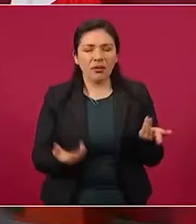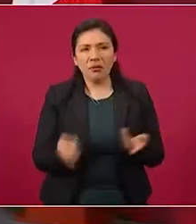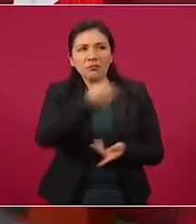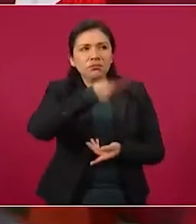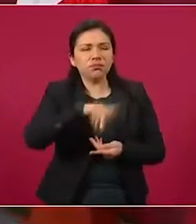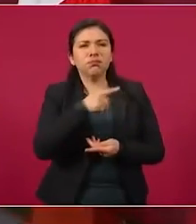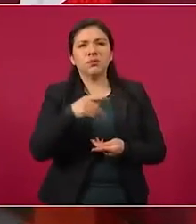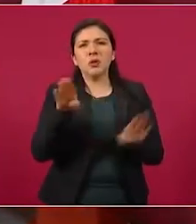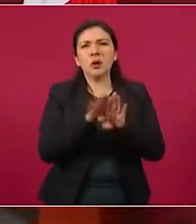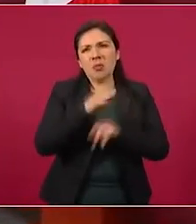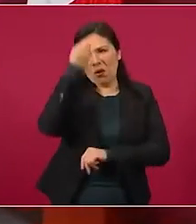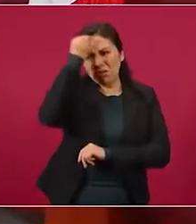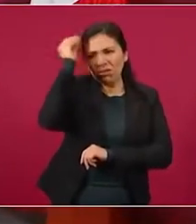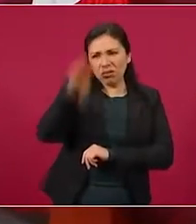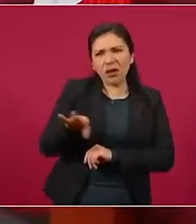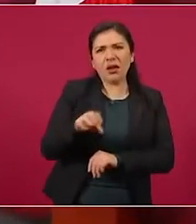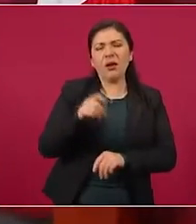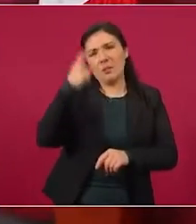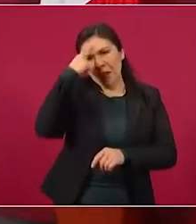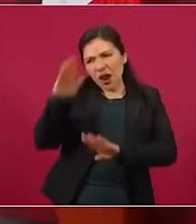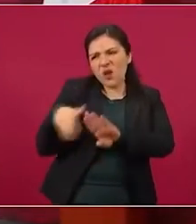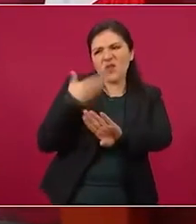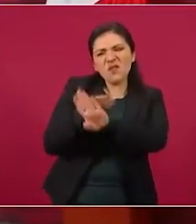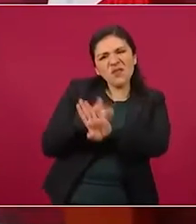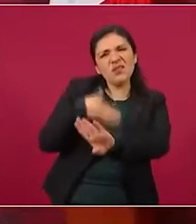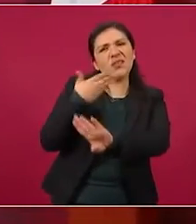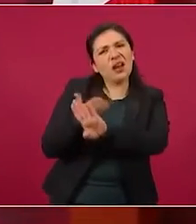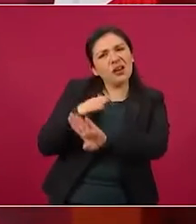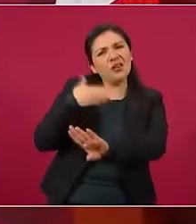campaña de desprestigio,